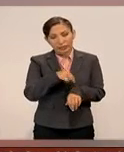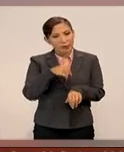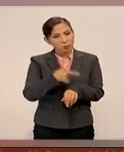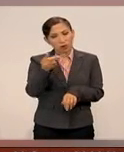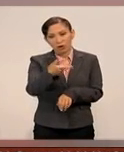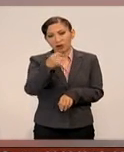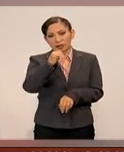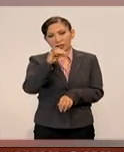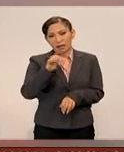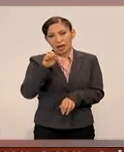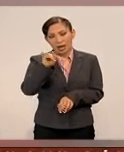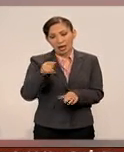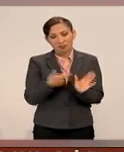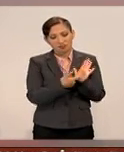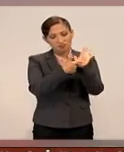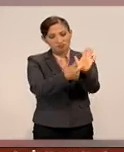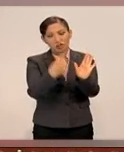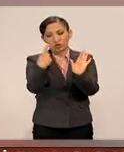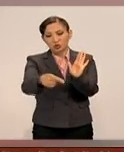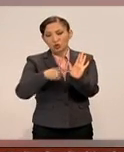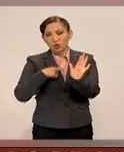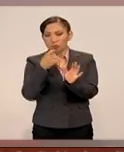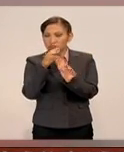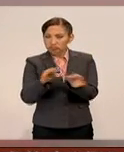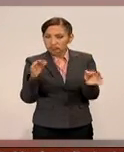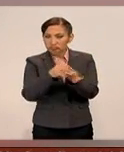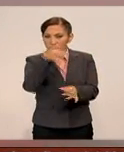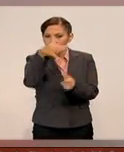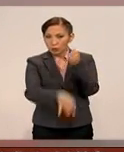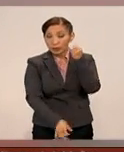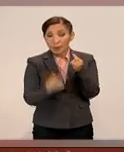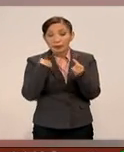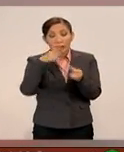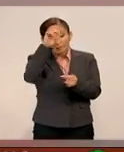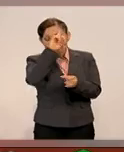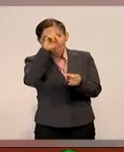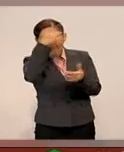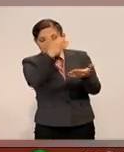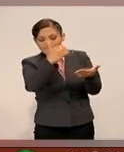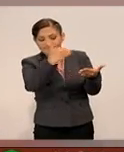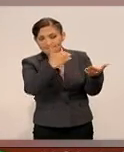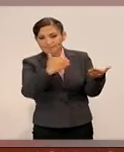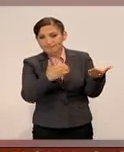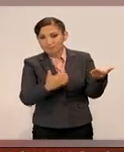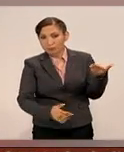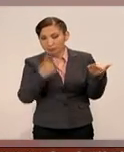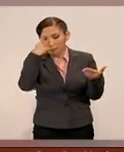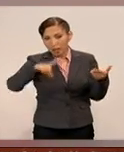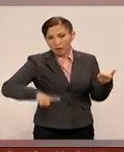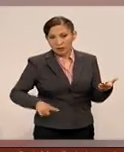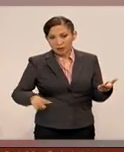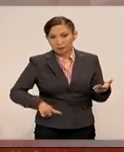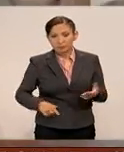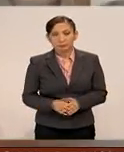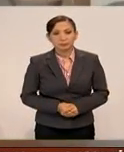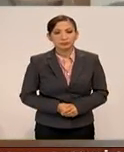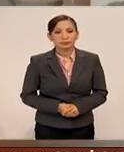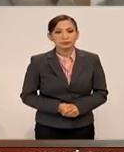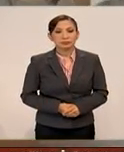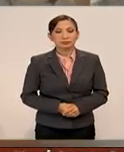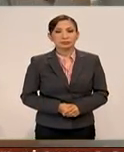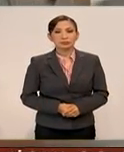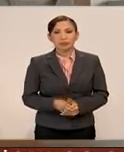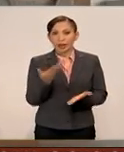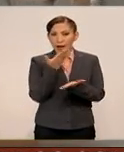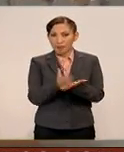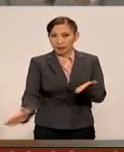GIEI presente las conclusiones y presente las recomendaciones al Estado mexicano.